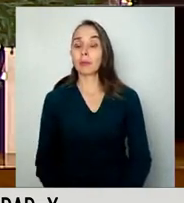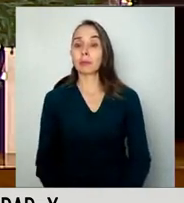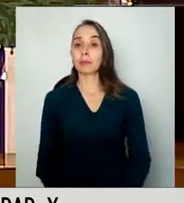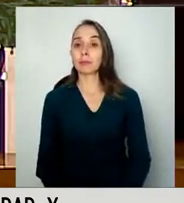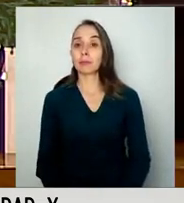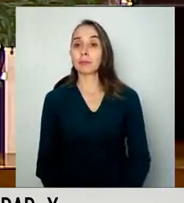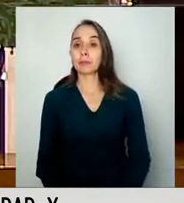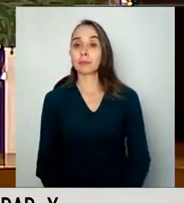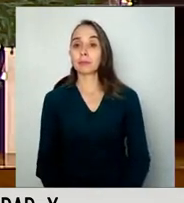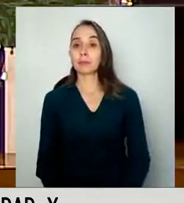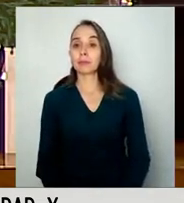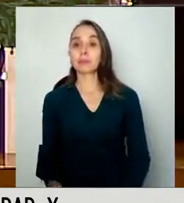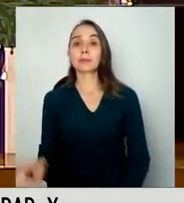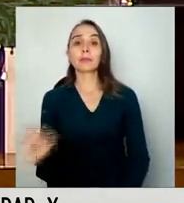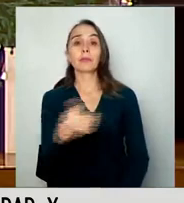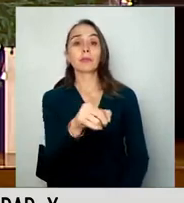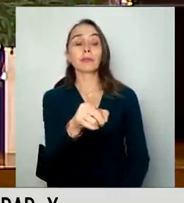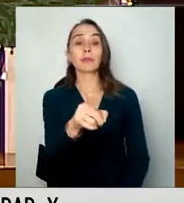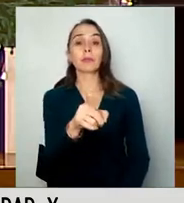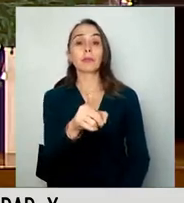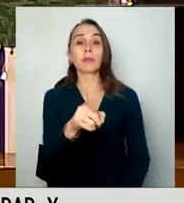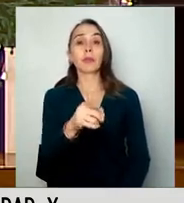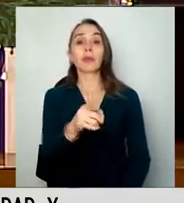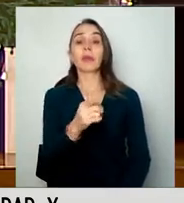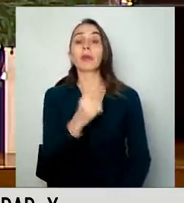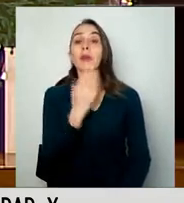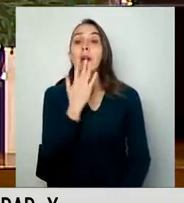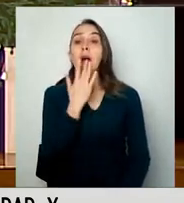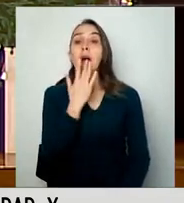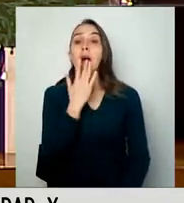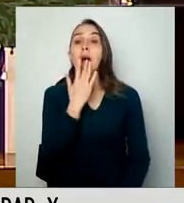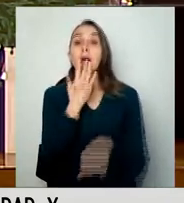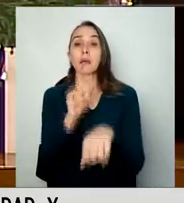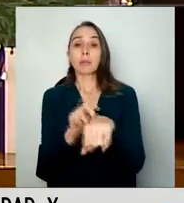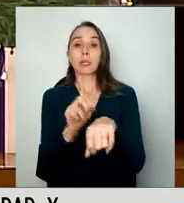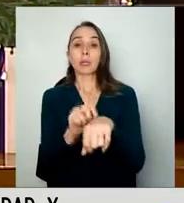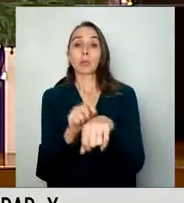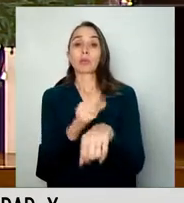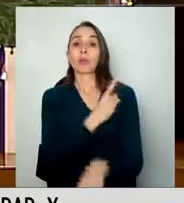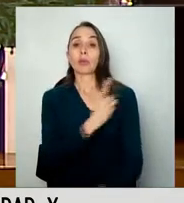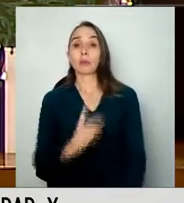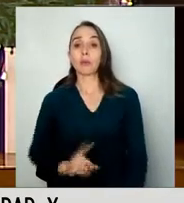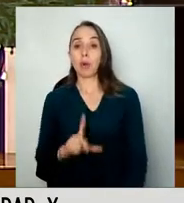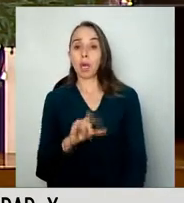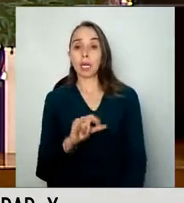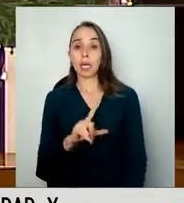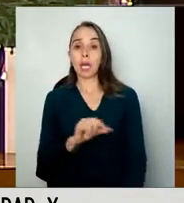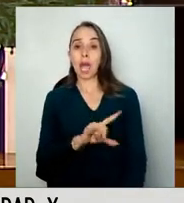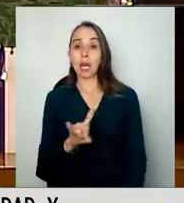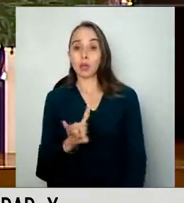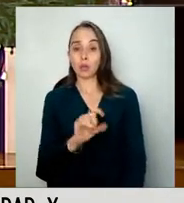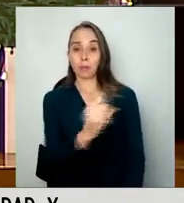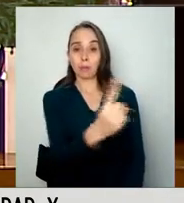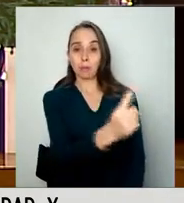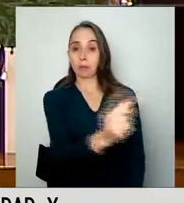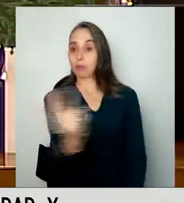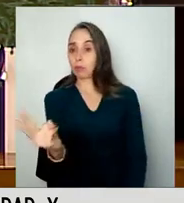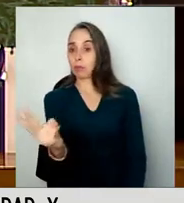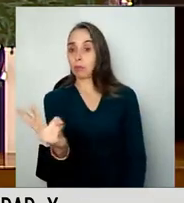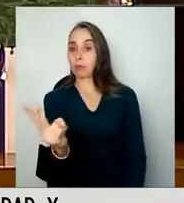le otorgó la palabra a continuación hasta por tres minutos al diputado Daniel lilayú y posteriormente al diputado Jaime